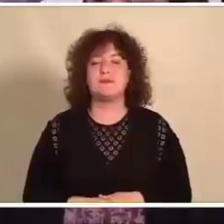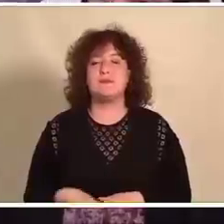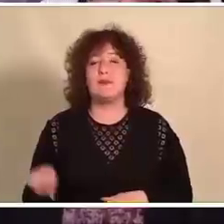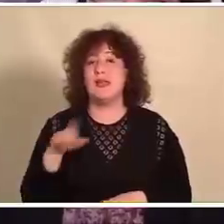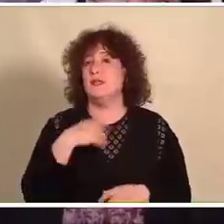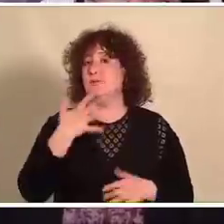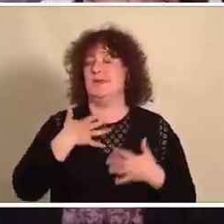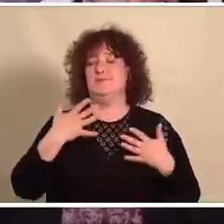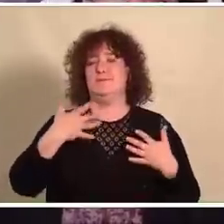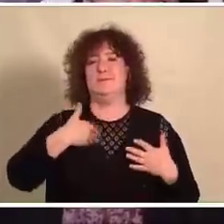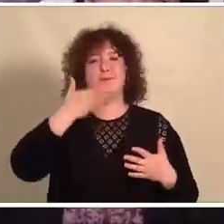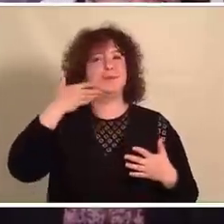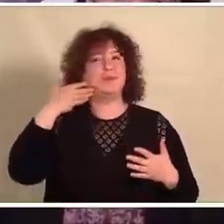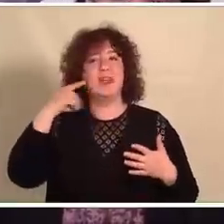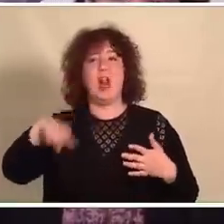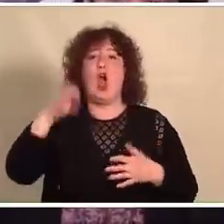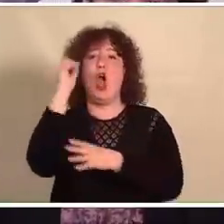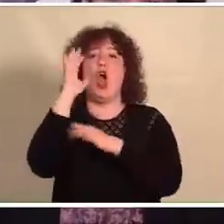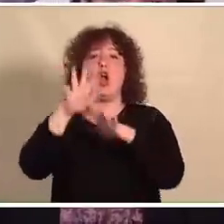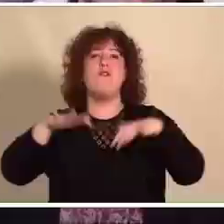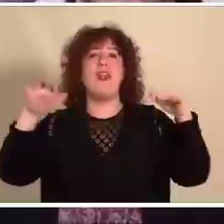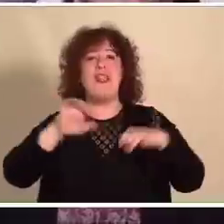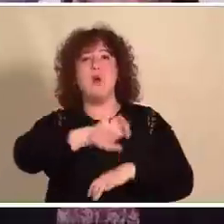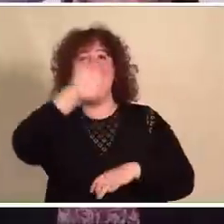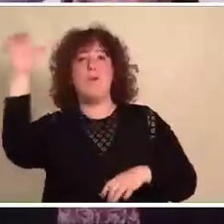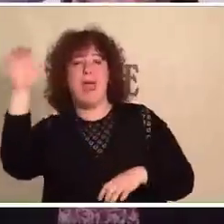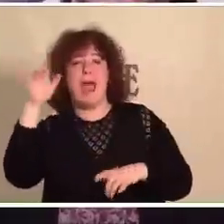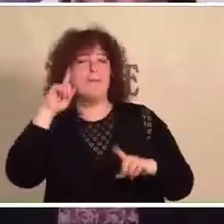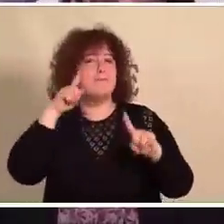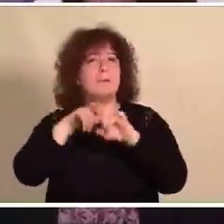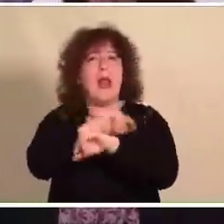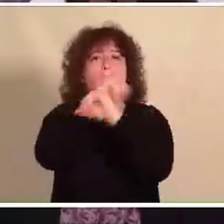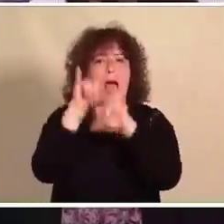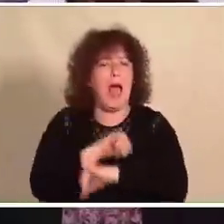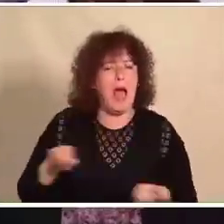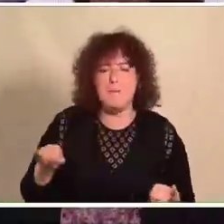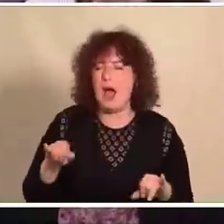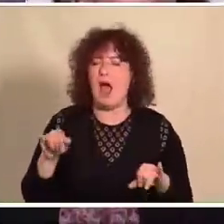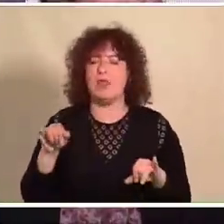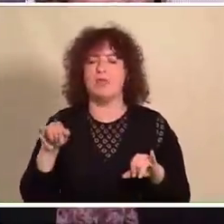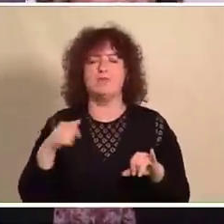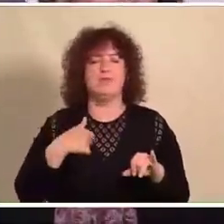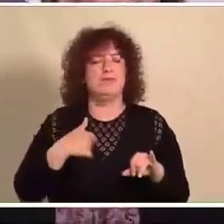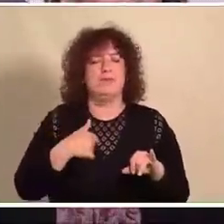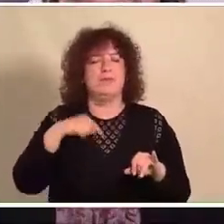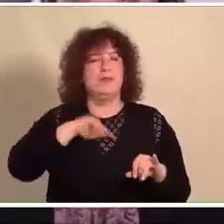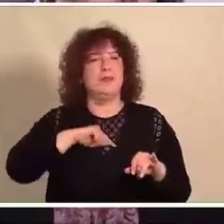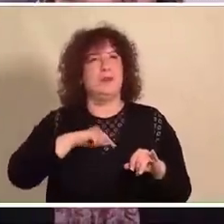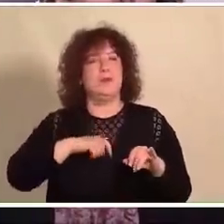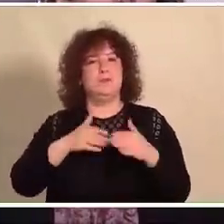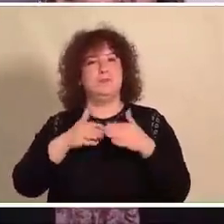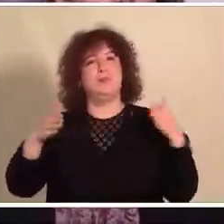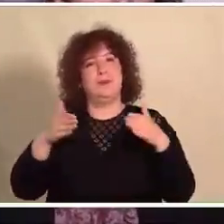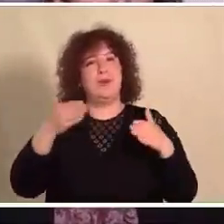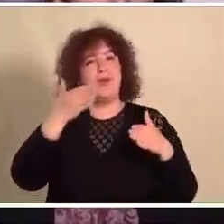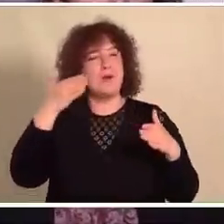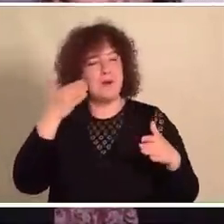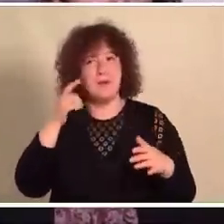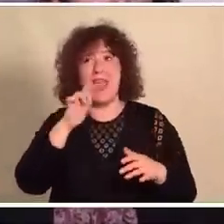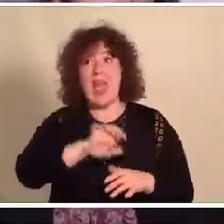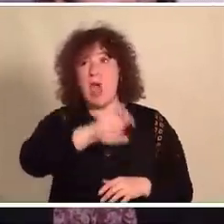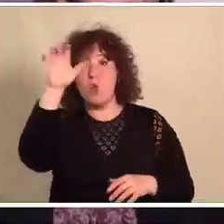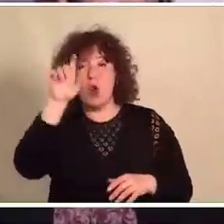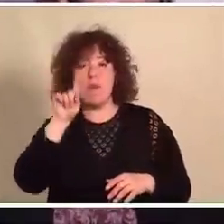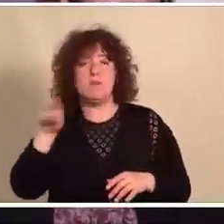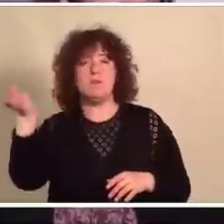en la que van a participar referentes y fuerzas políticas llegadas de toda Europa para exigir con una sola